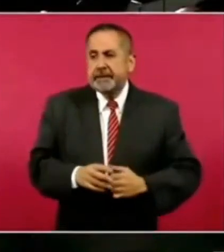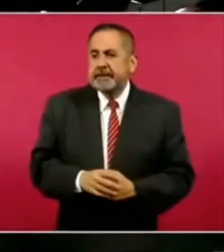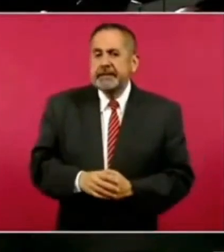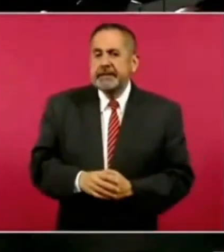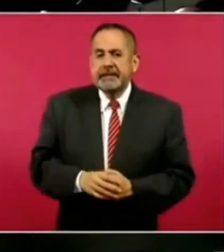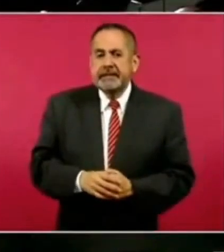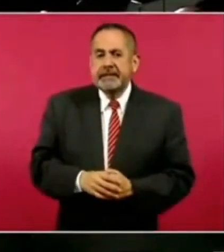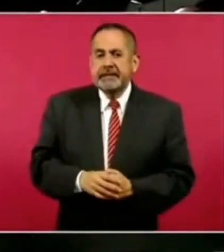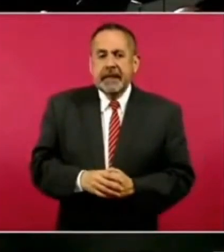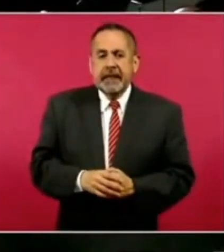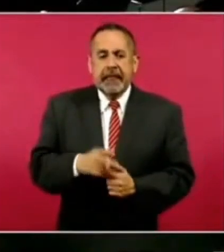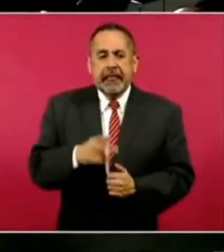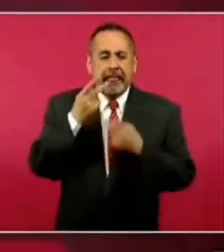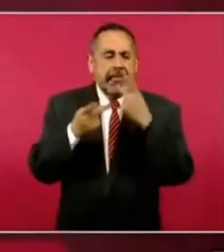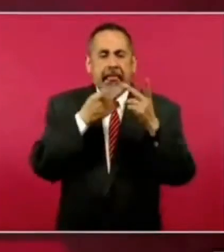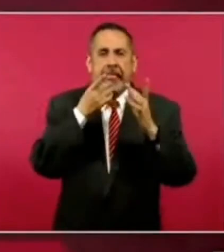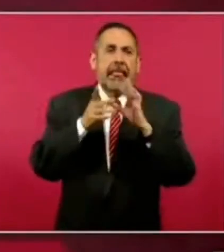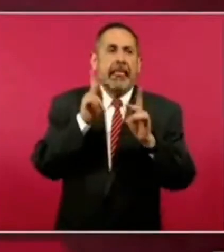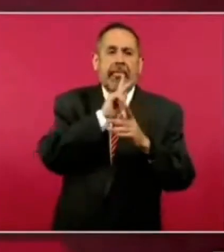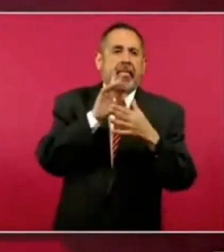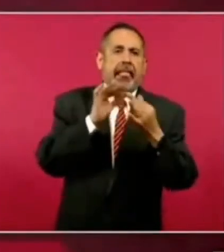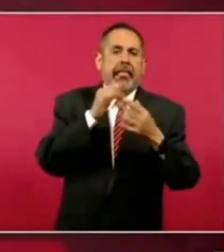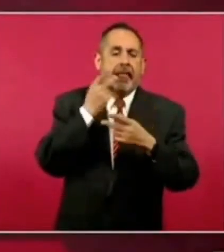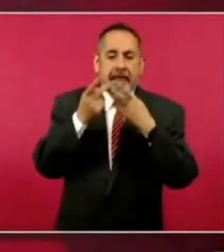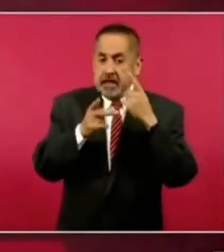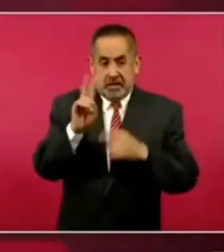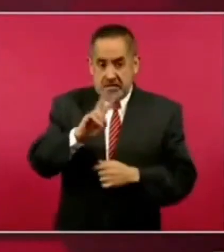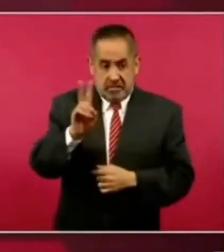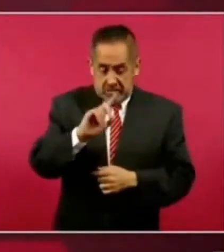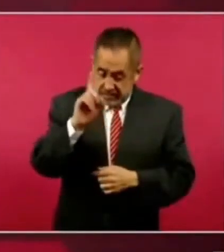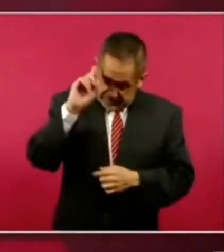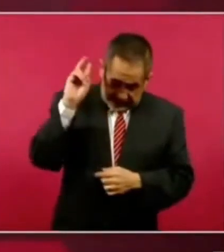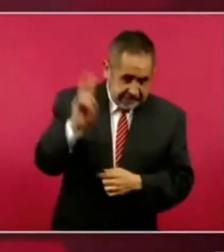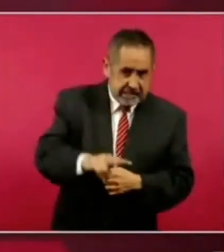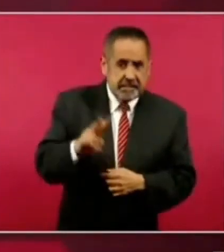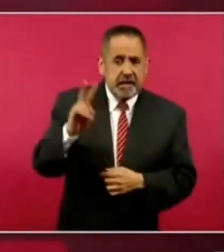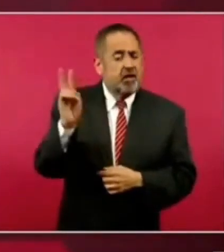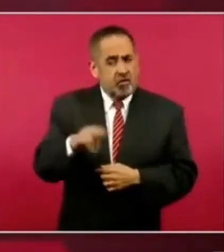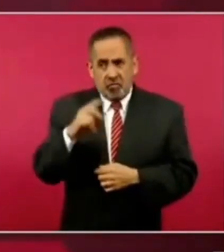no son palabras, no es retórica, no es demagogia.